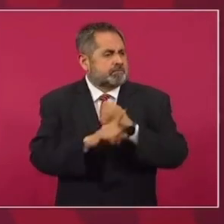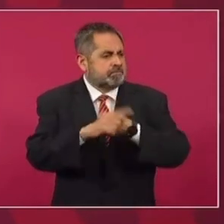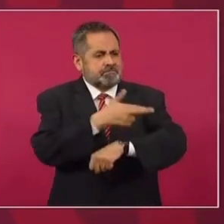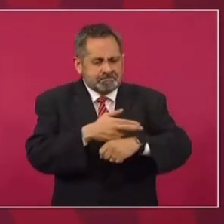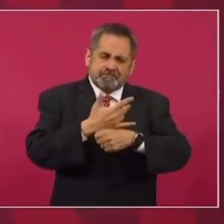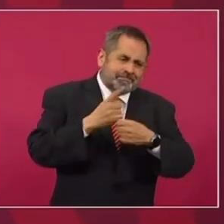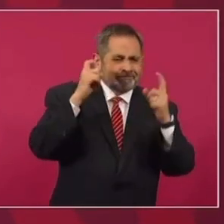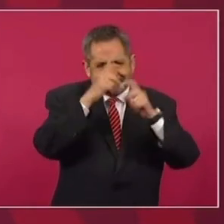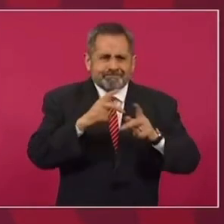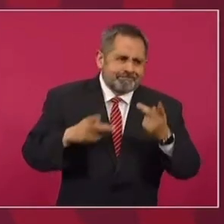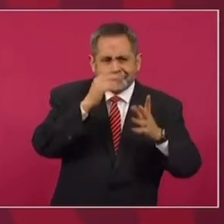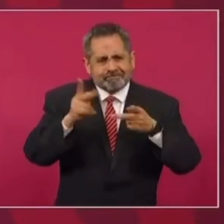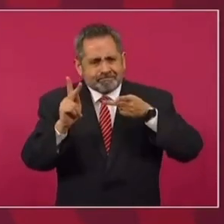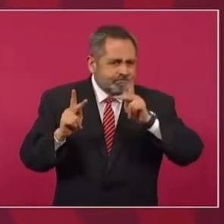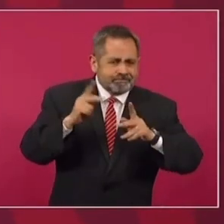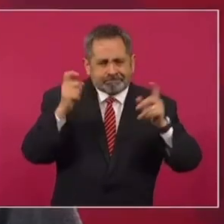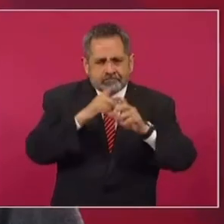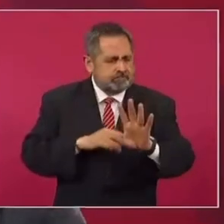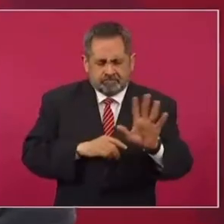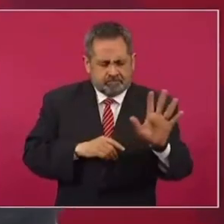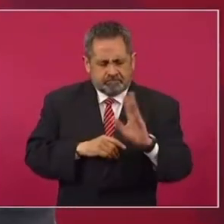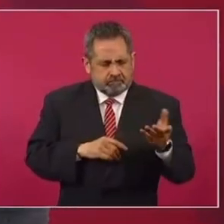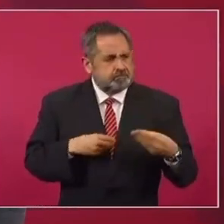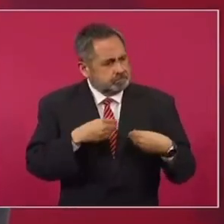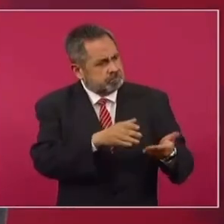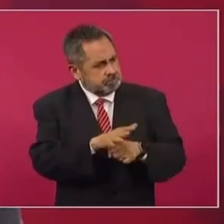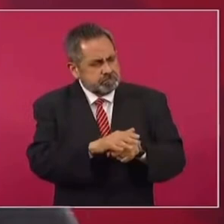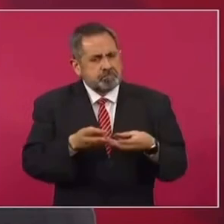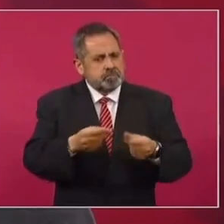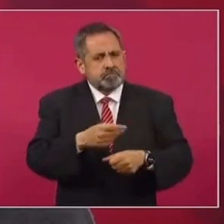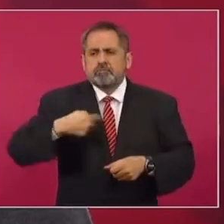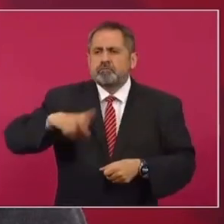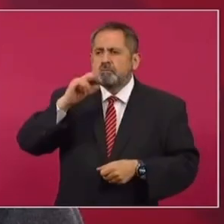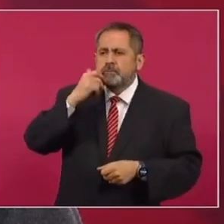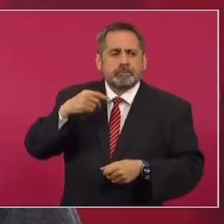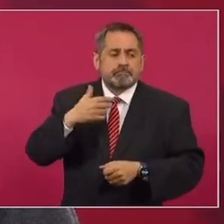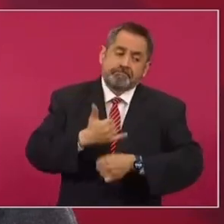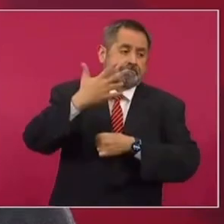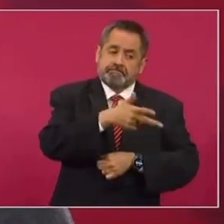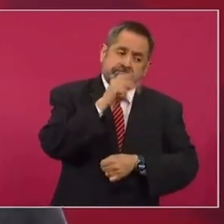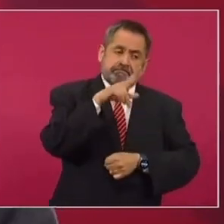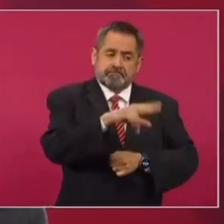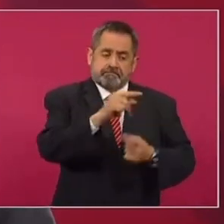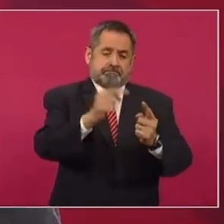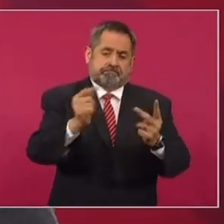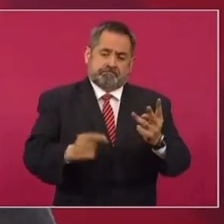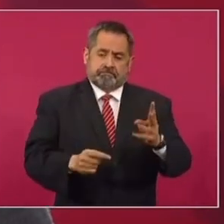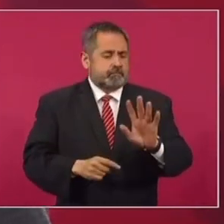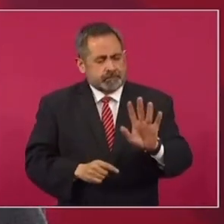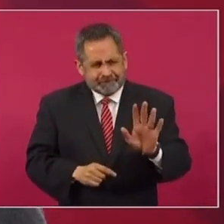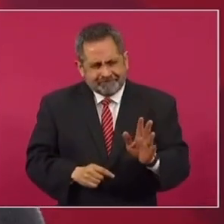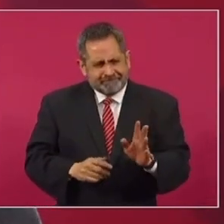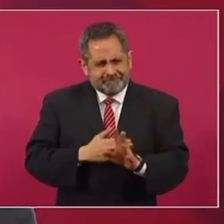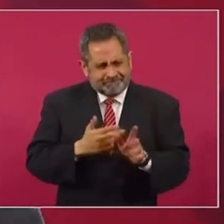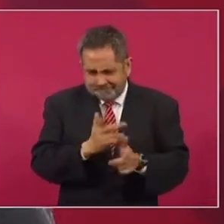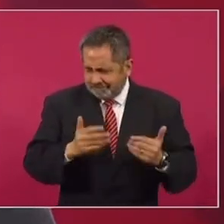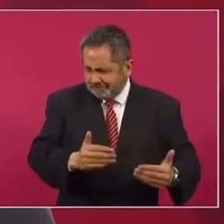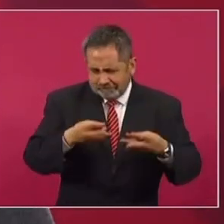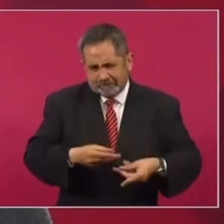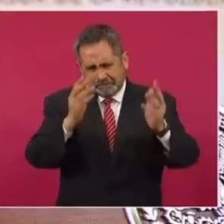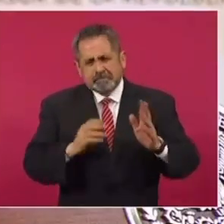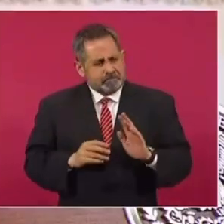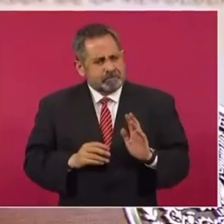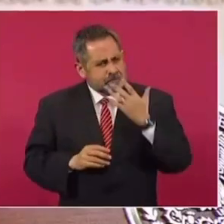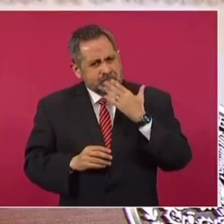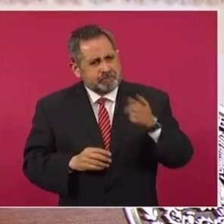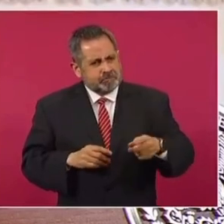dificultar mucho la venta, poner nosotros muchos obstáculos, porque debe de